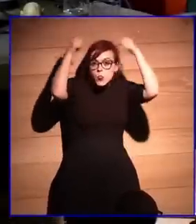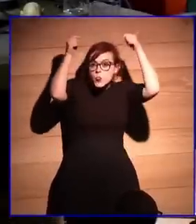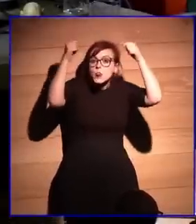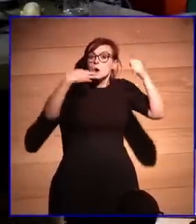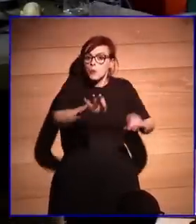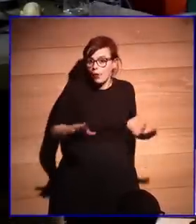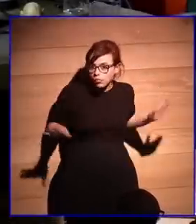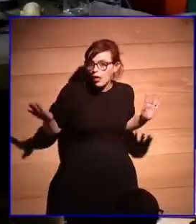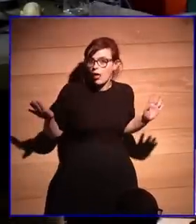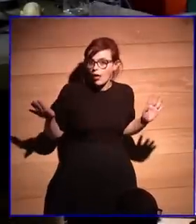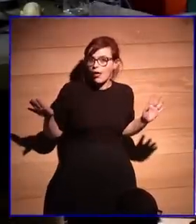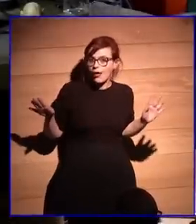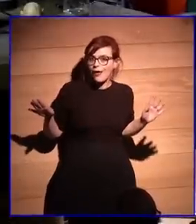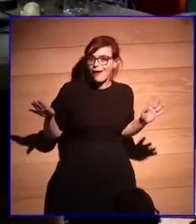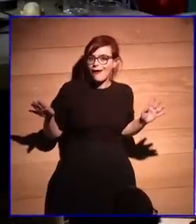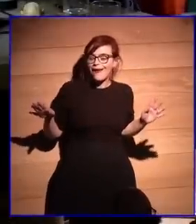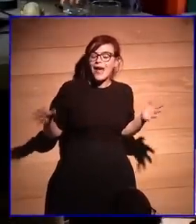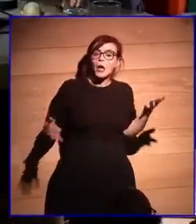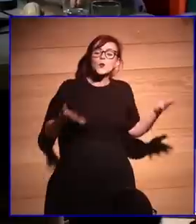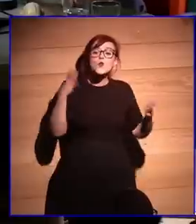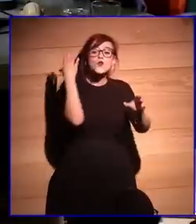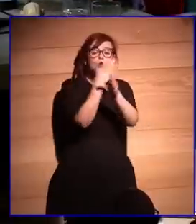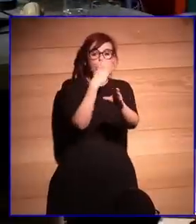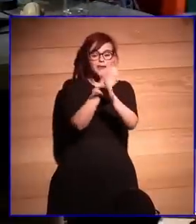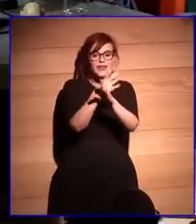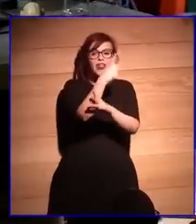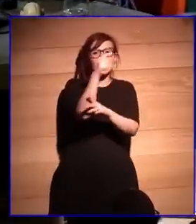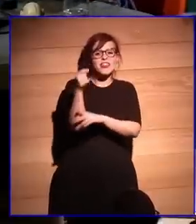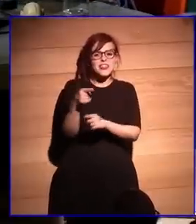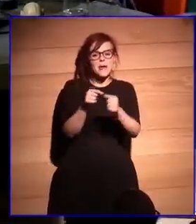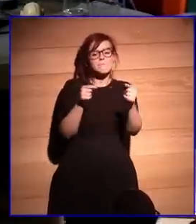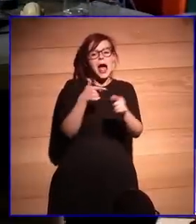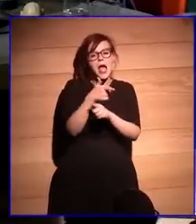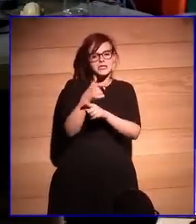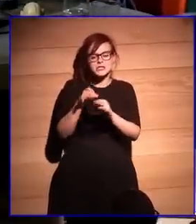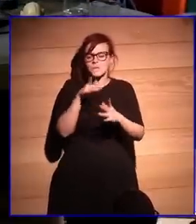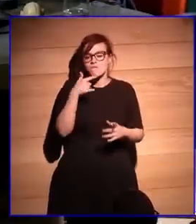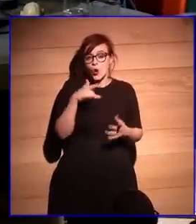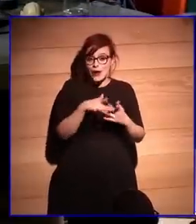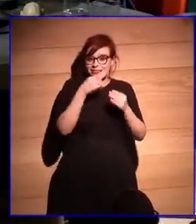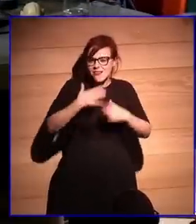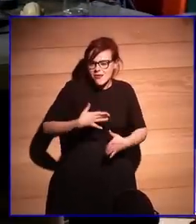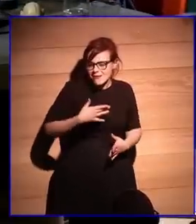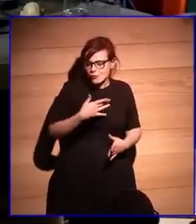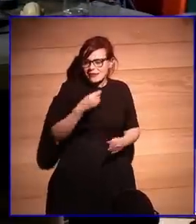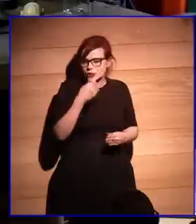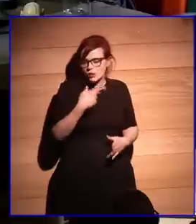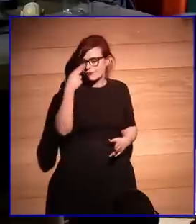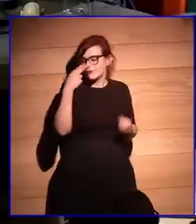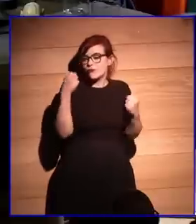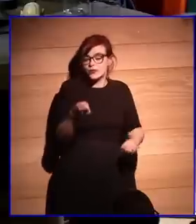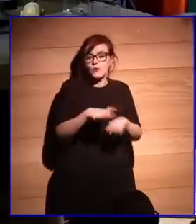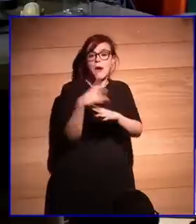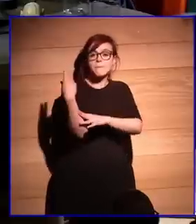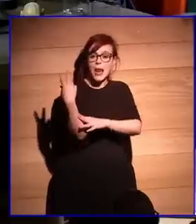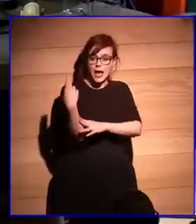todo. Pues... ¿sabes? Pero fíjate, por ejemplo, hay un cómic, se llama 100 balas, una premisa interesantísima. Hay una